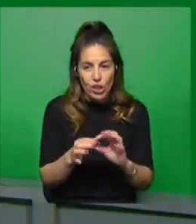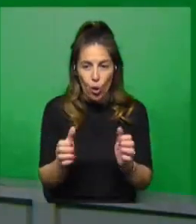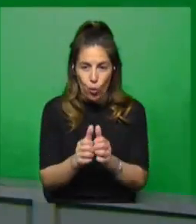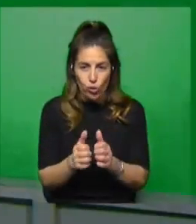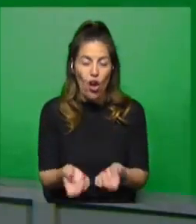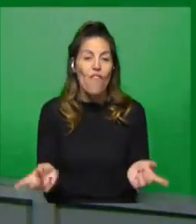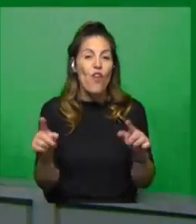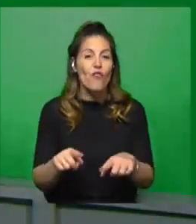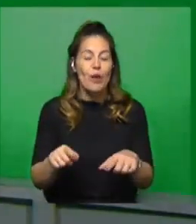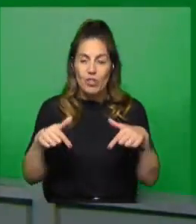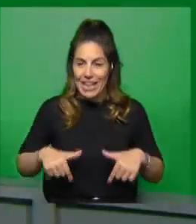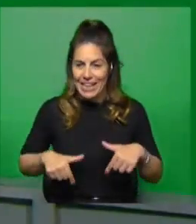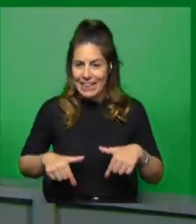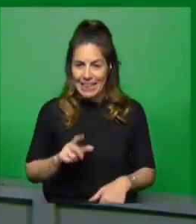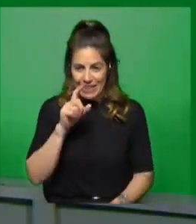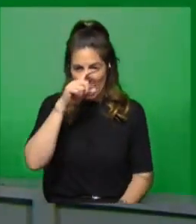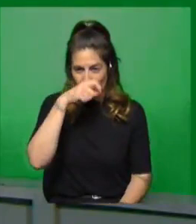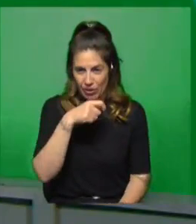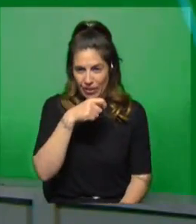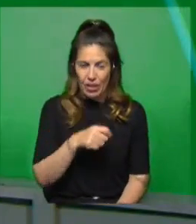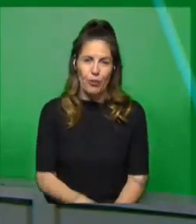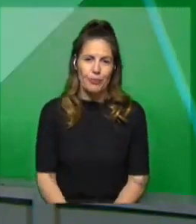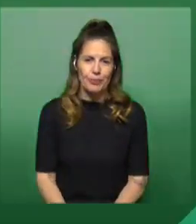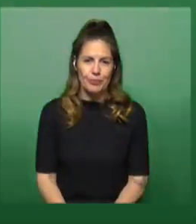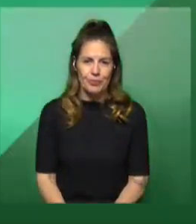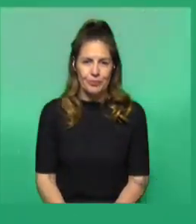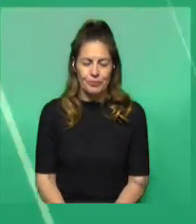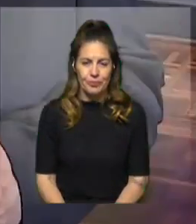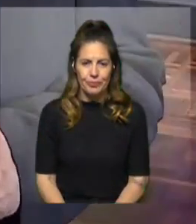a la Intendencia de Montevideo con Federico Yurkovich. Adelante, Fede.